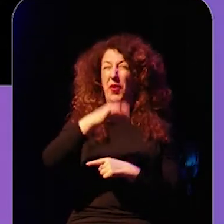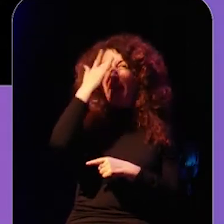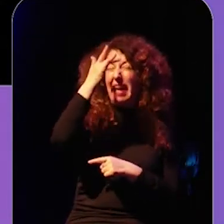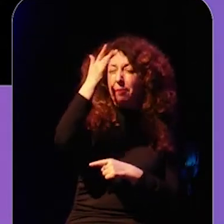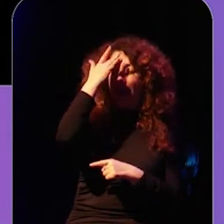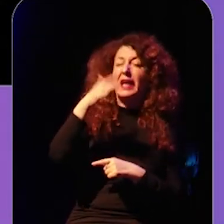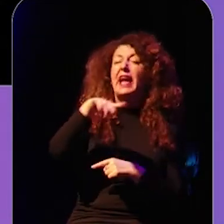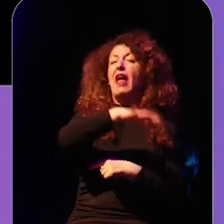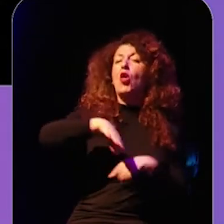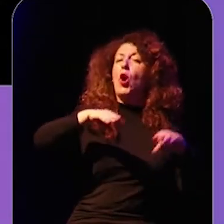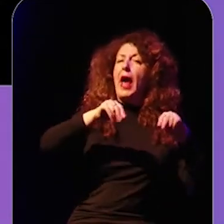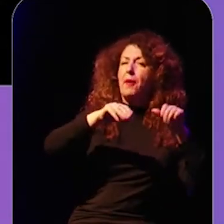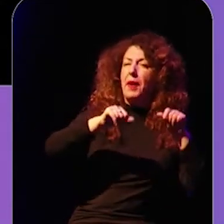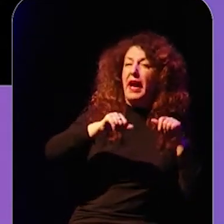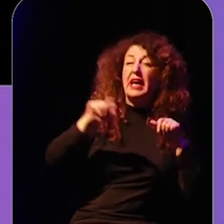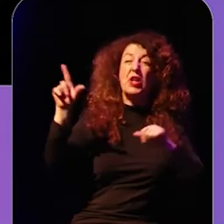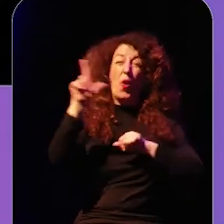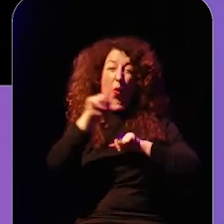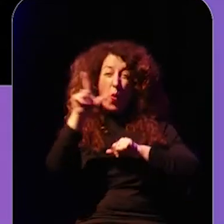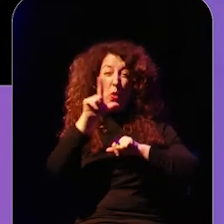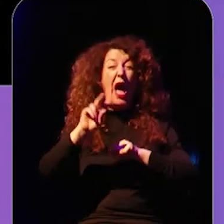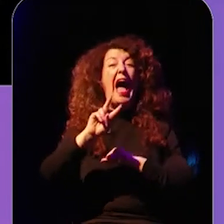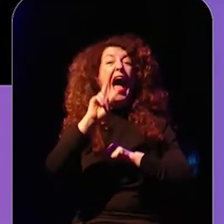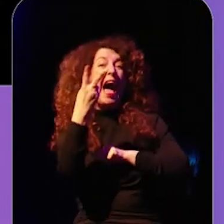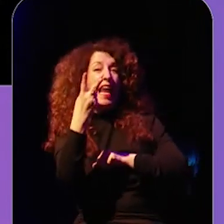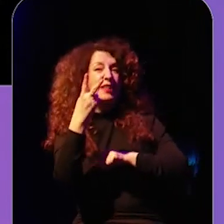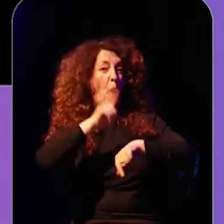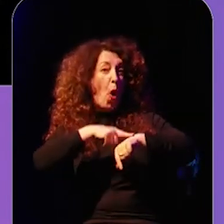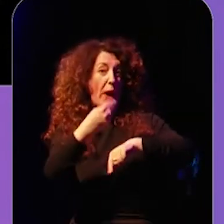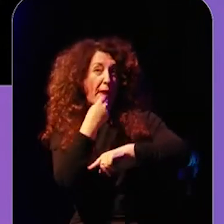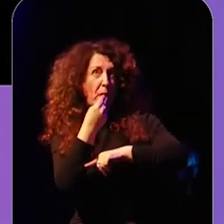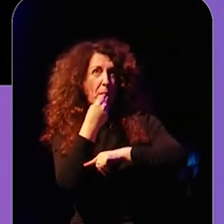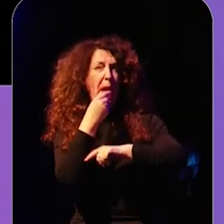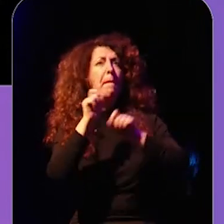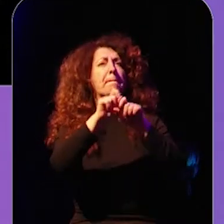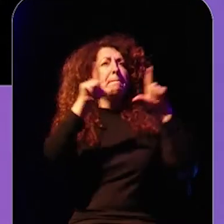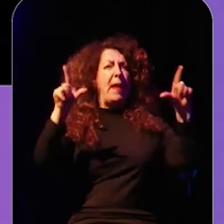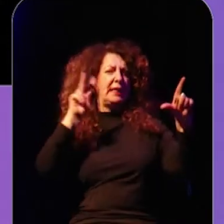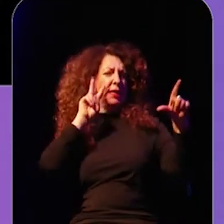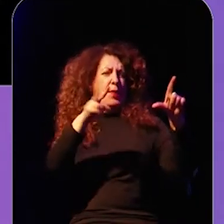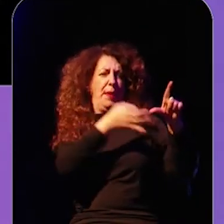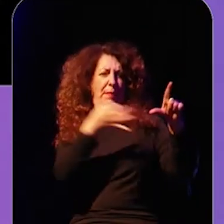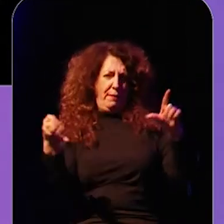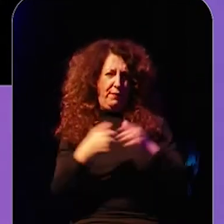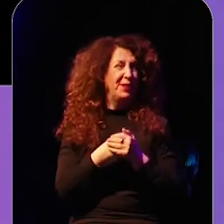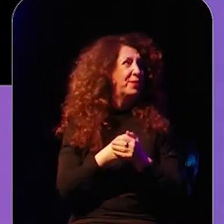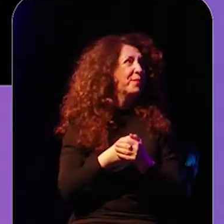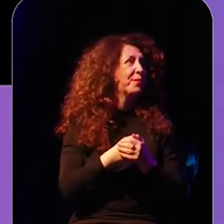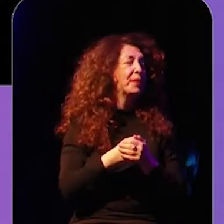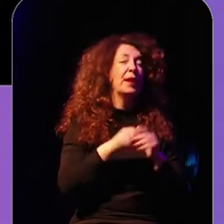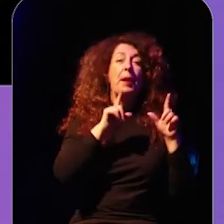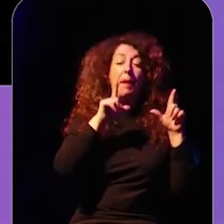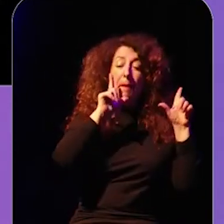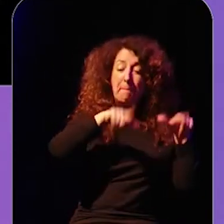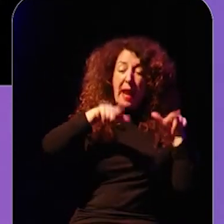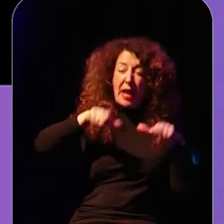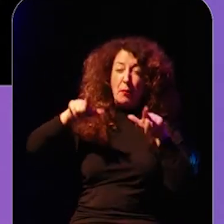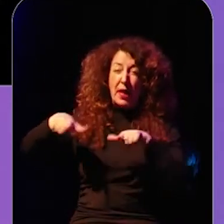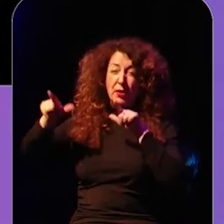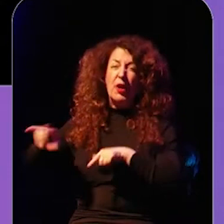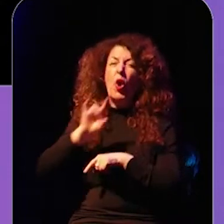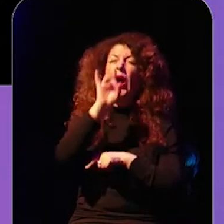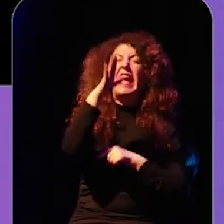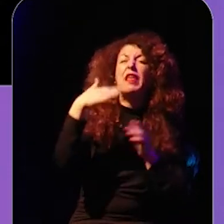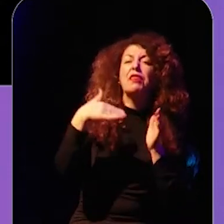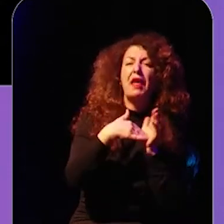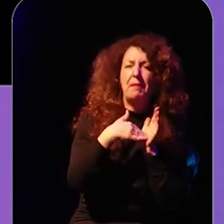2 del mediodía, nuestra pantalla puede con ello. Se hicieron más de 15.000 planos. De nuevo, muchos de ellos hubo que